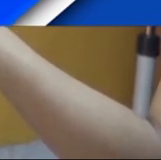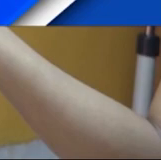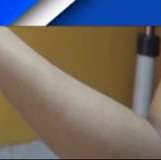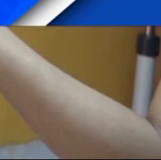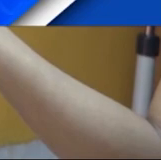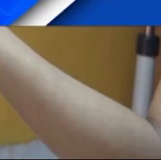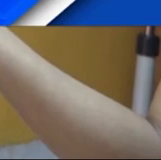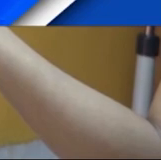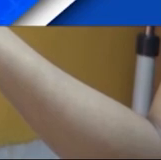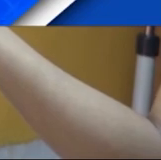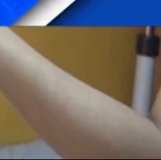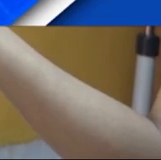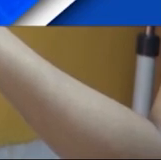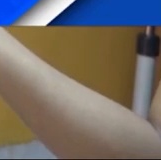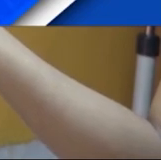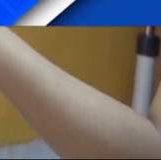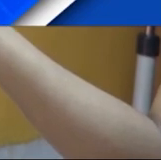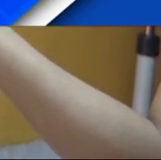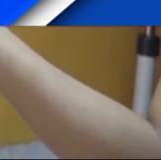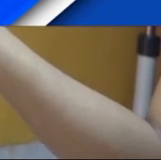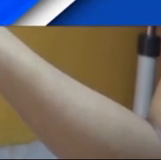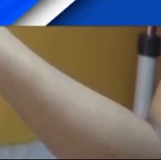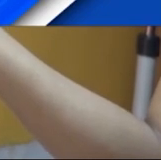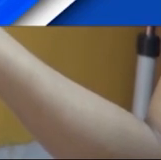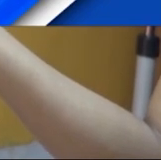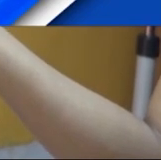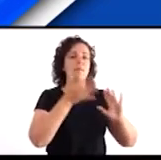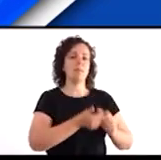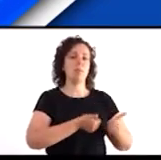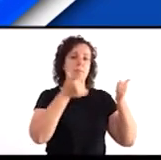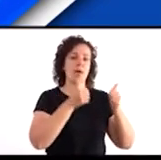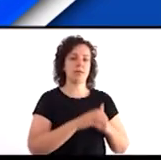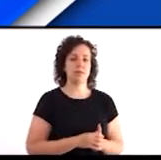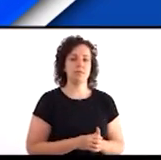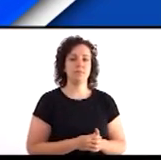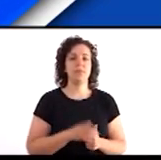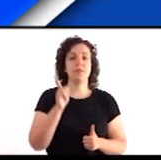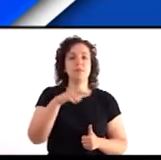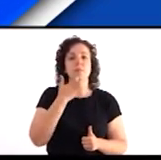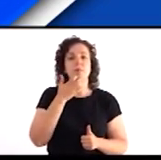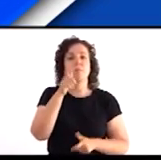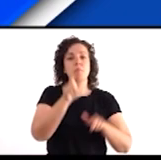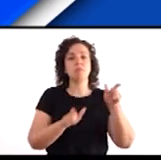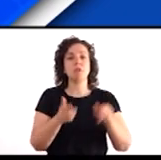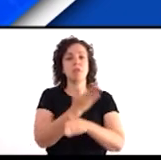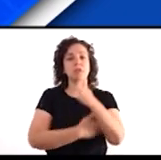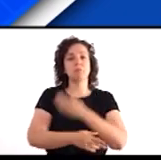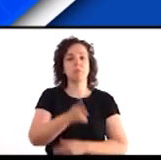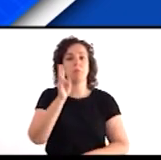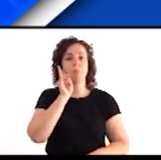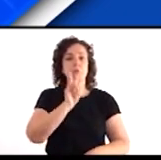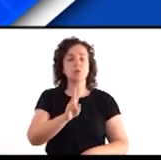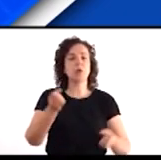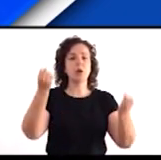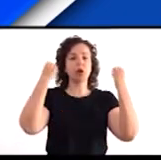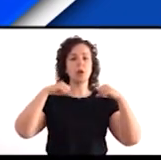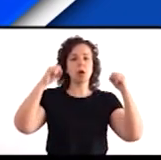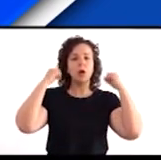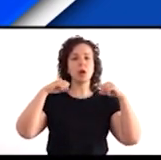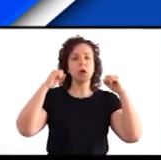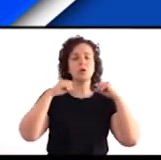las personas que tienen baja visión o que tienen otro tipo de discapacidad. ¿Por qué? Porque los empleadores siempre manifiestan